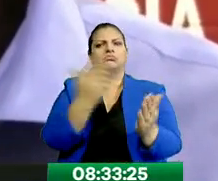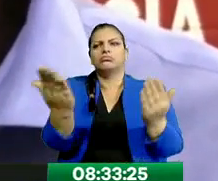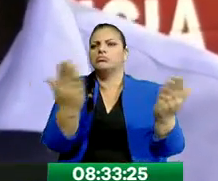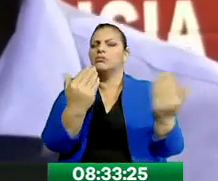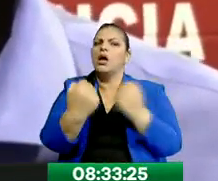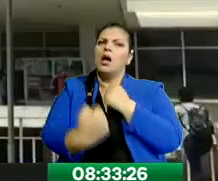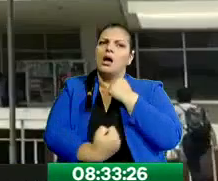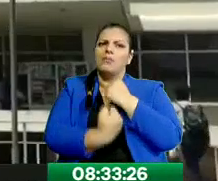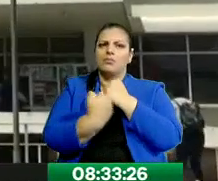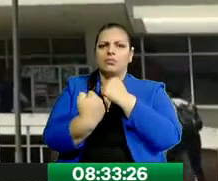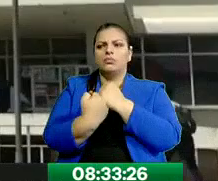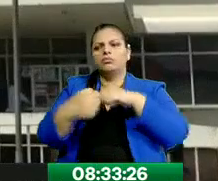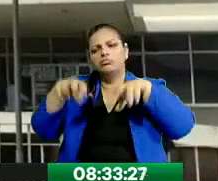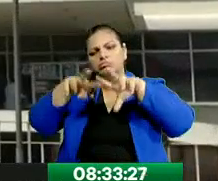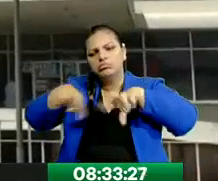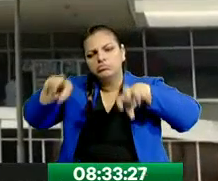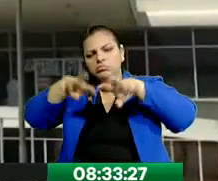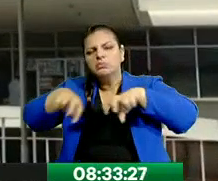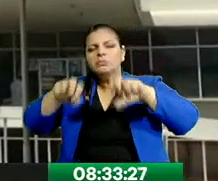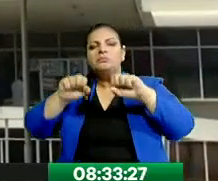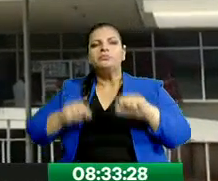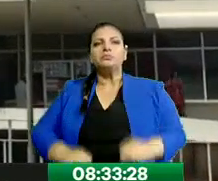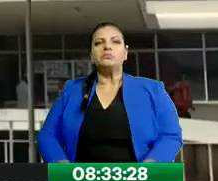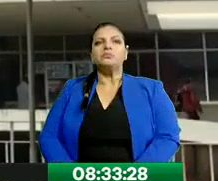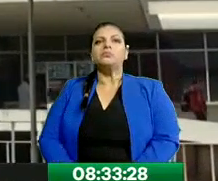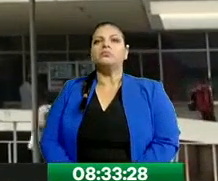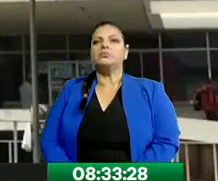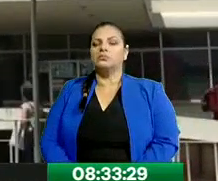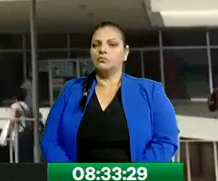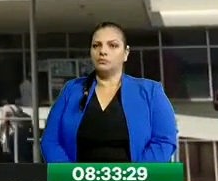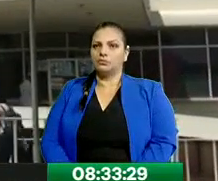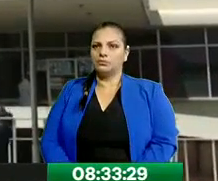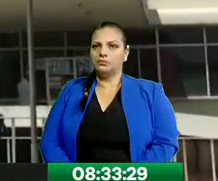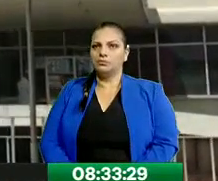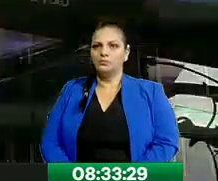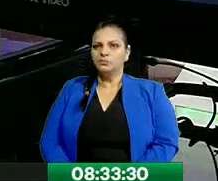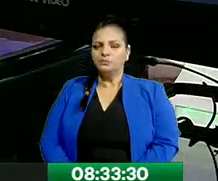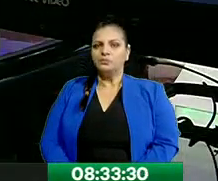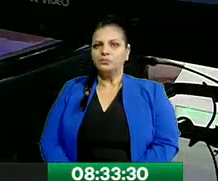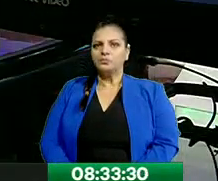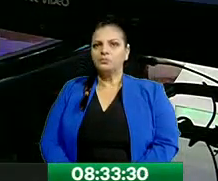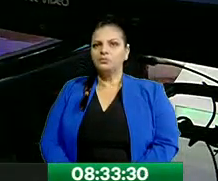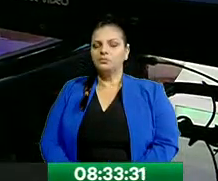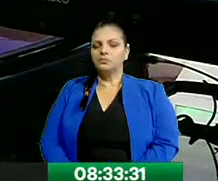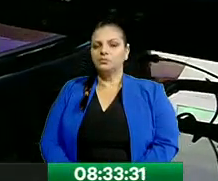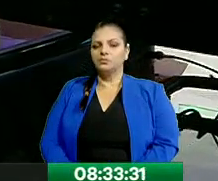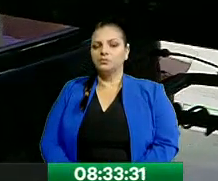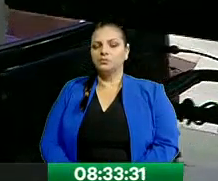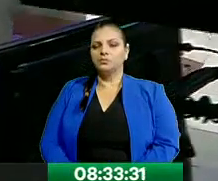este tipo de hechos. En Loja informó Marcela Constante Brito.